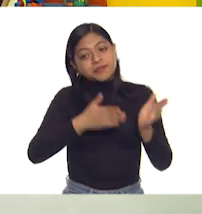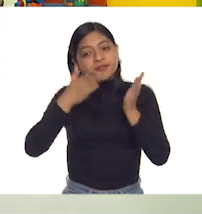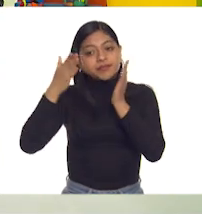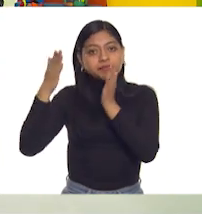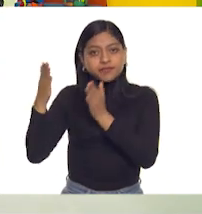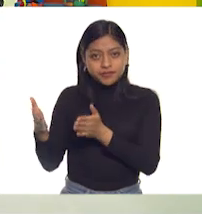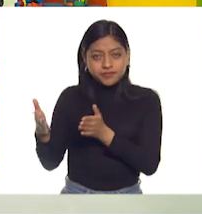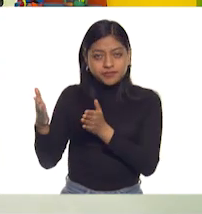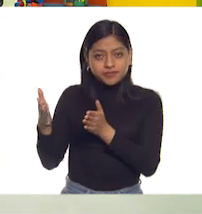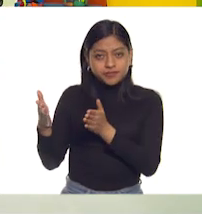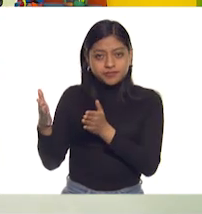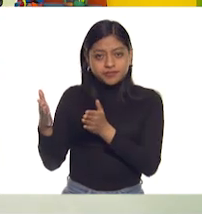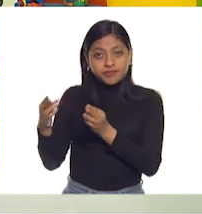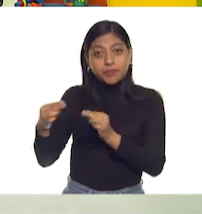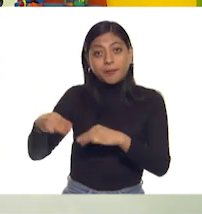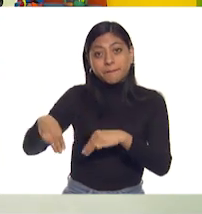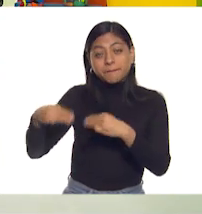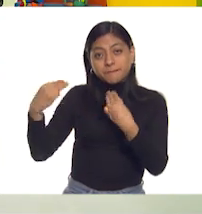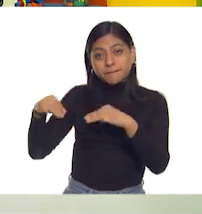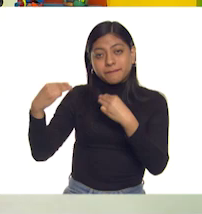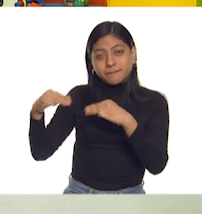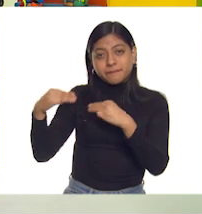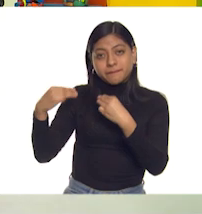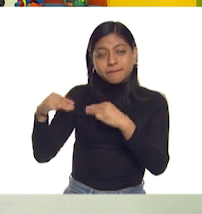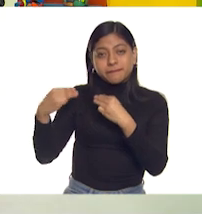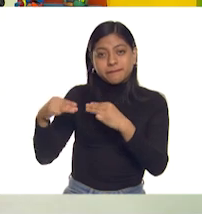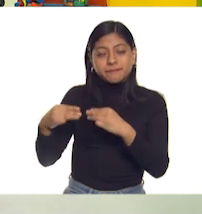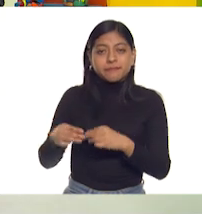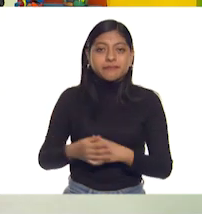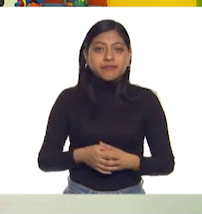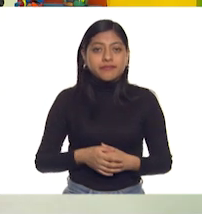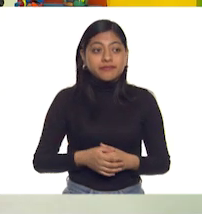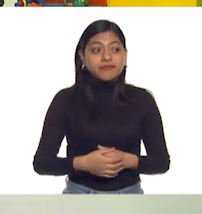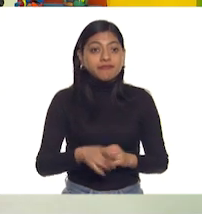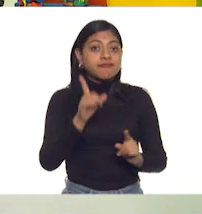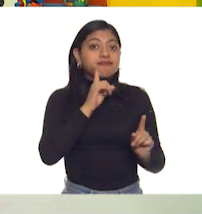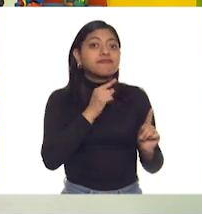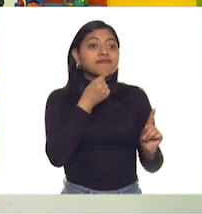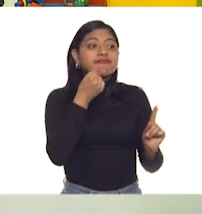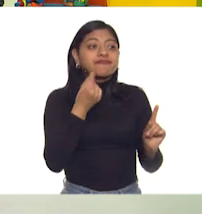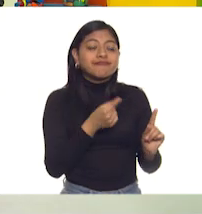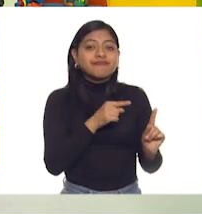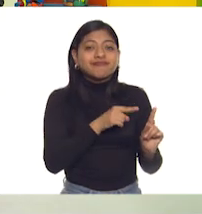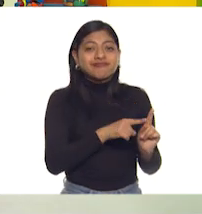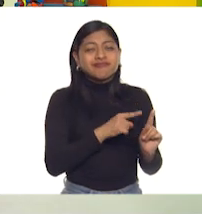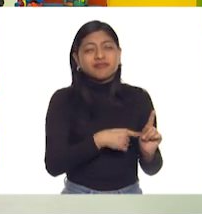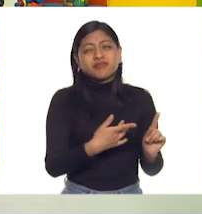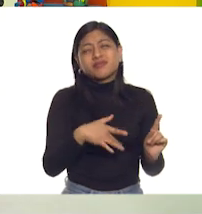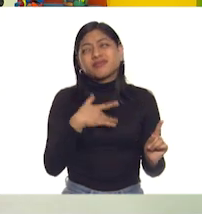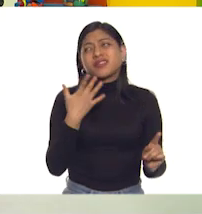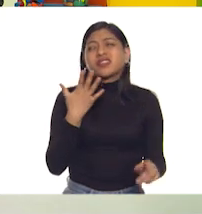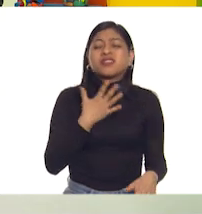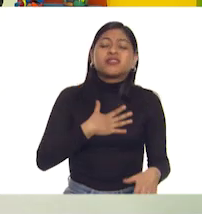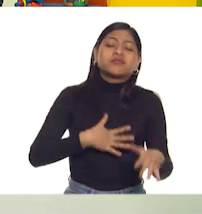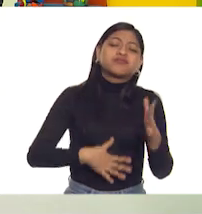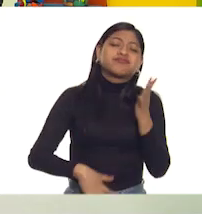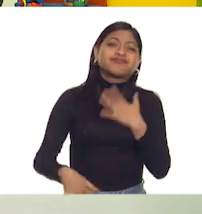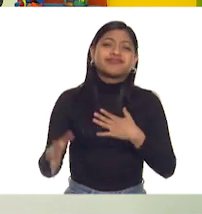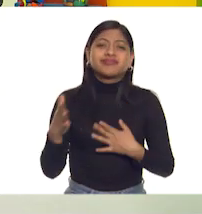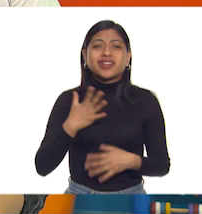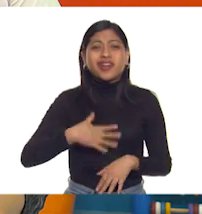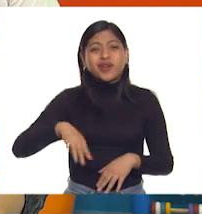lado el mercado. Y como Juanita todavía tenía mucha, pero mucha